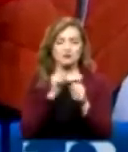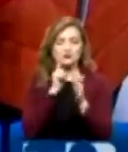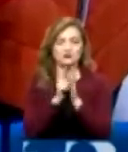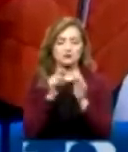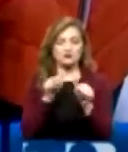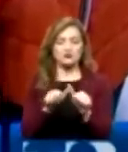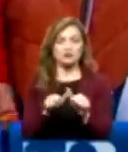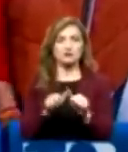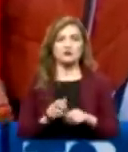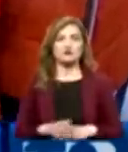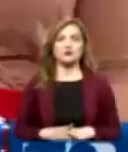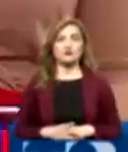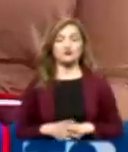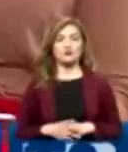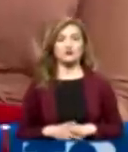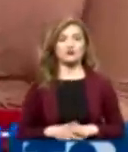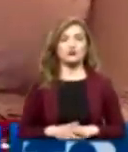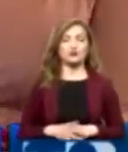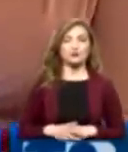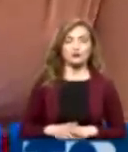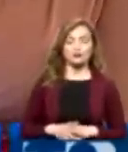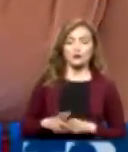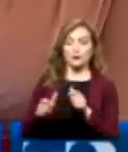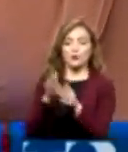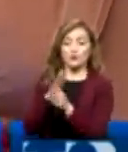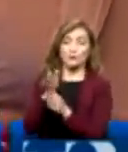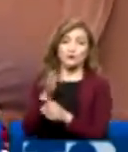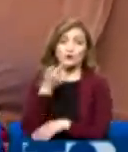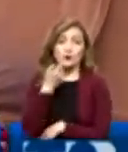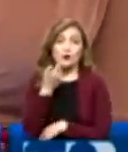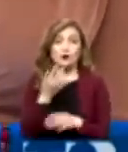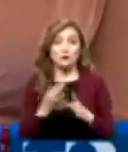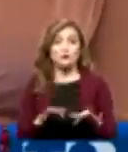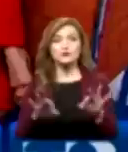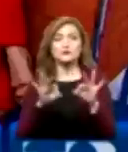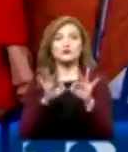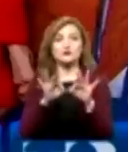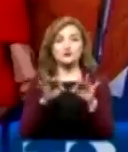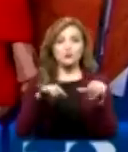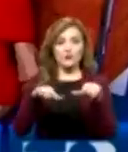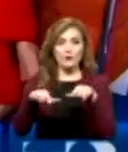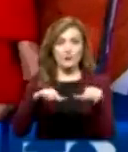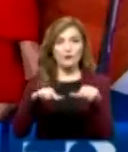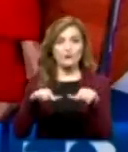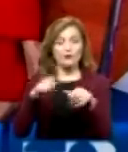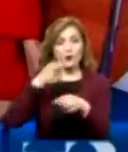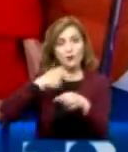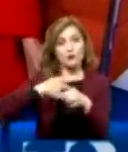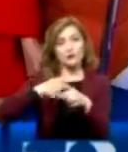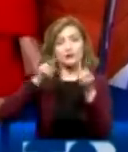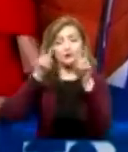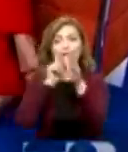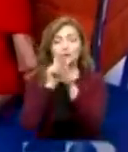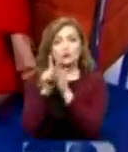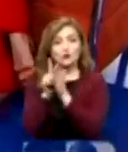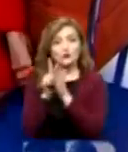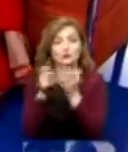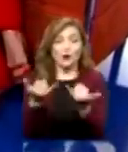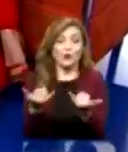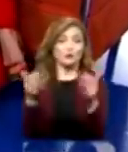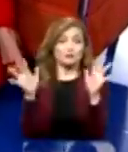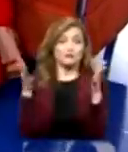ahí. Hemos escuchado un montón de veces también que los especialistas dicen que es importante generar un espacio solo para este tipo de denuncias. Claro. Hoy no